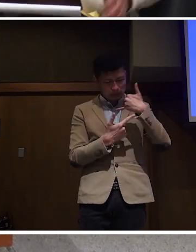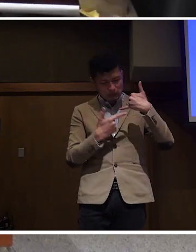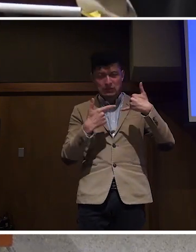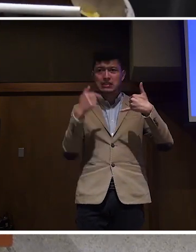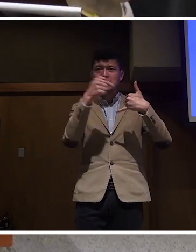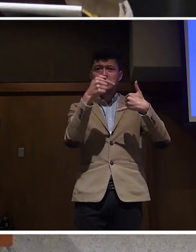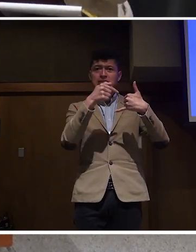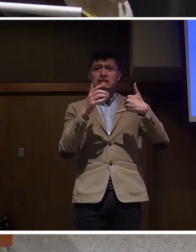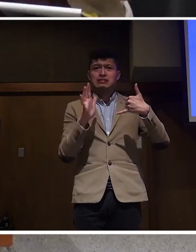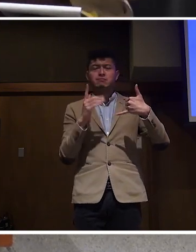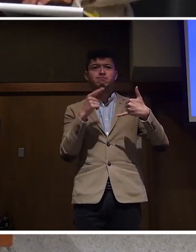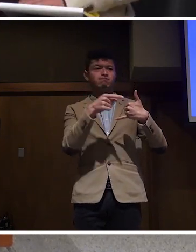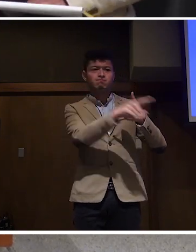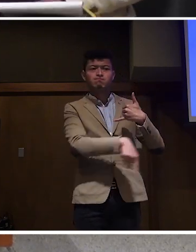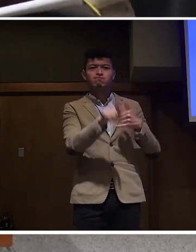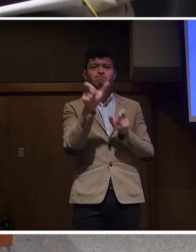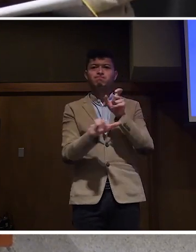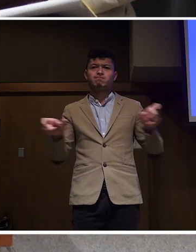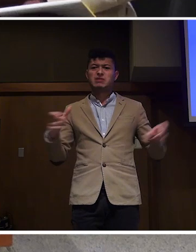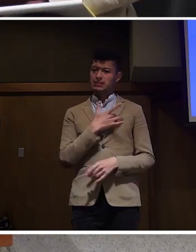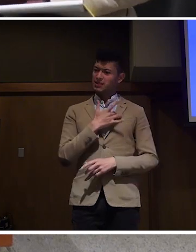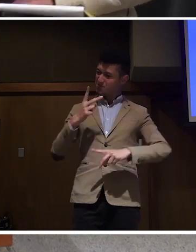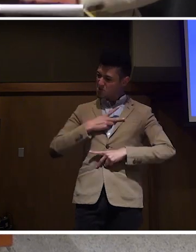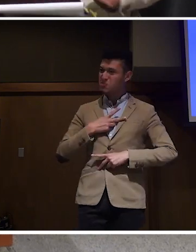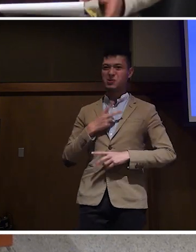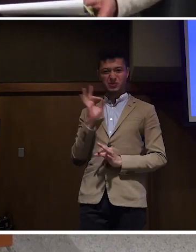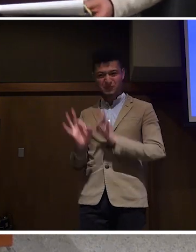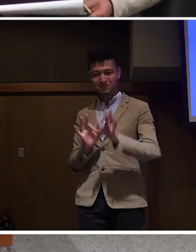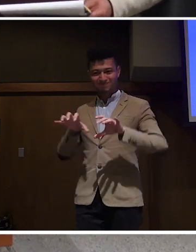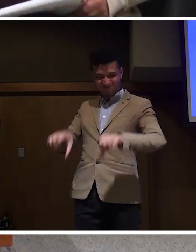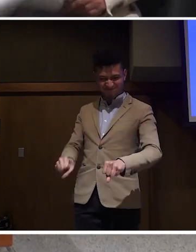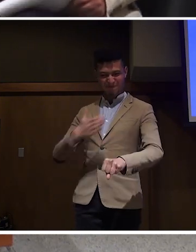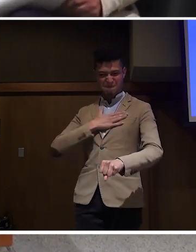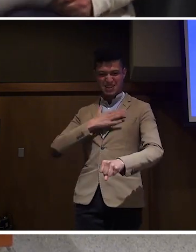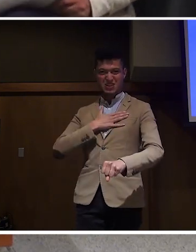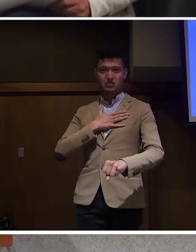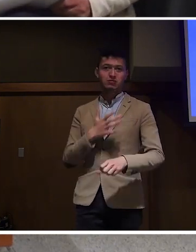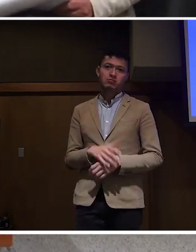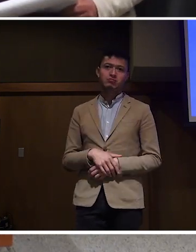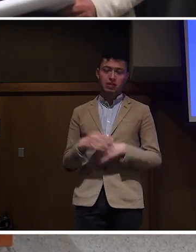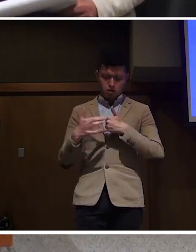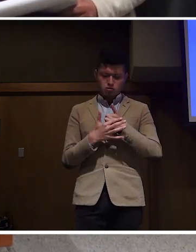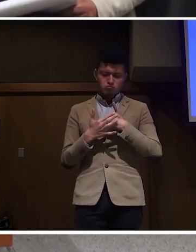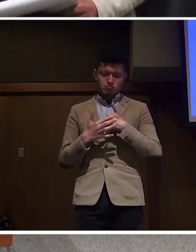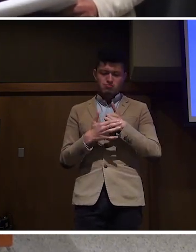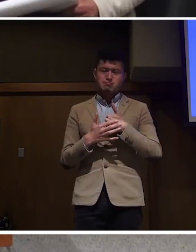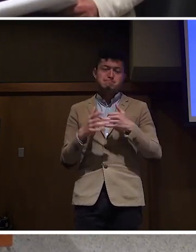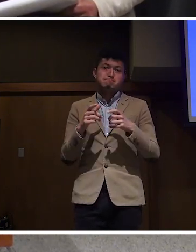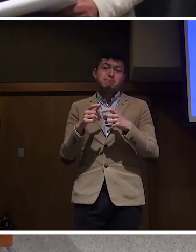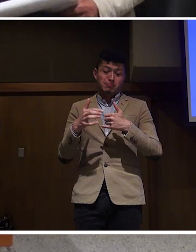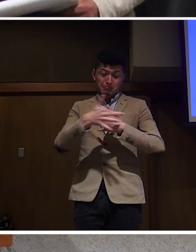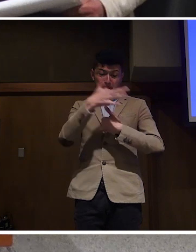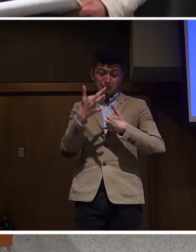de sentido de pertenencia con respecto a la mayor parte del territorio nacional. Estamos